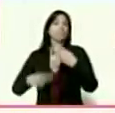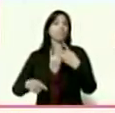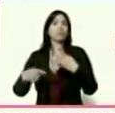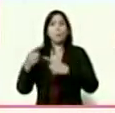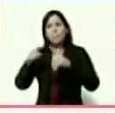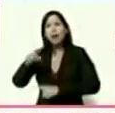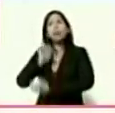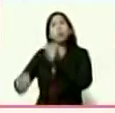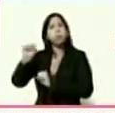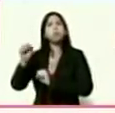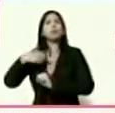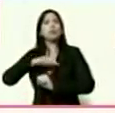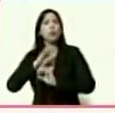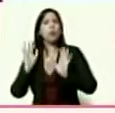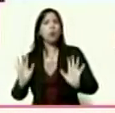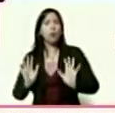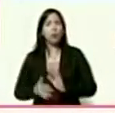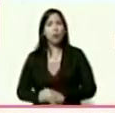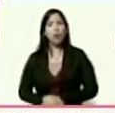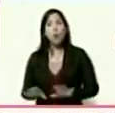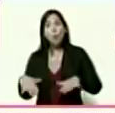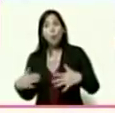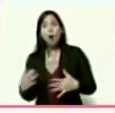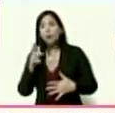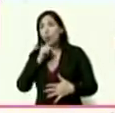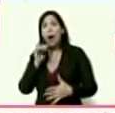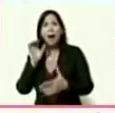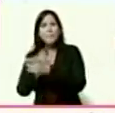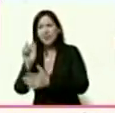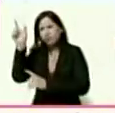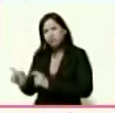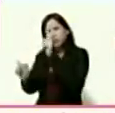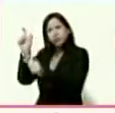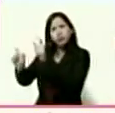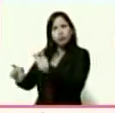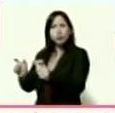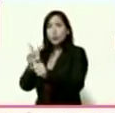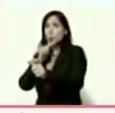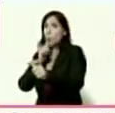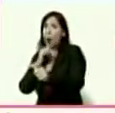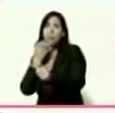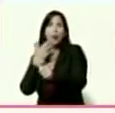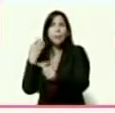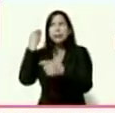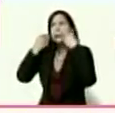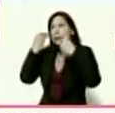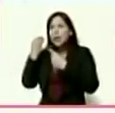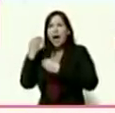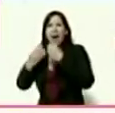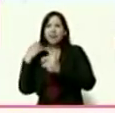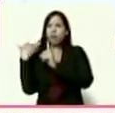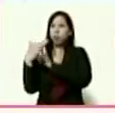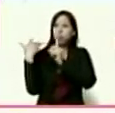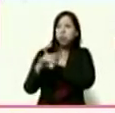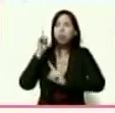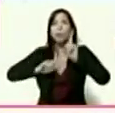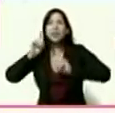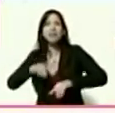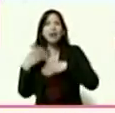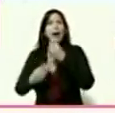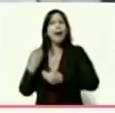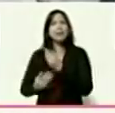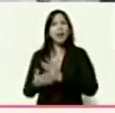defenderla. Y cuando el enemigo no tiene escrúpulos de ninguna naturaleza, que lo que hace es mentir, que lo que está haciendo